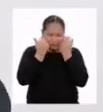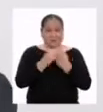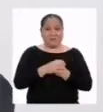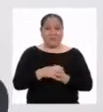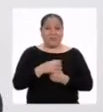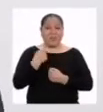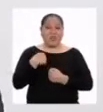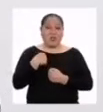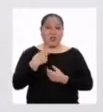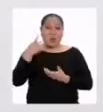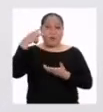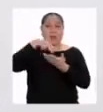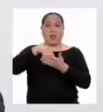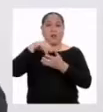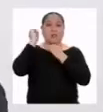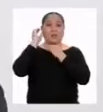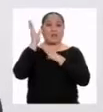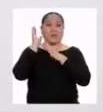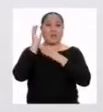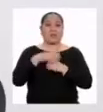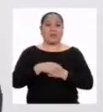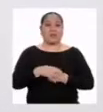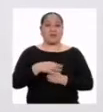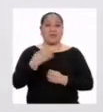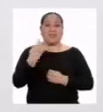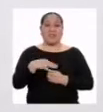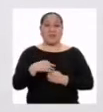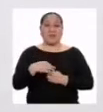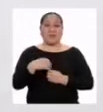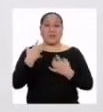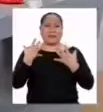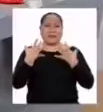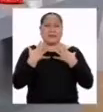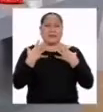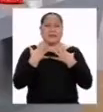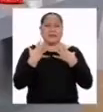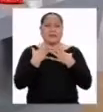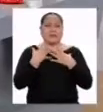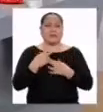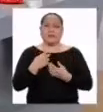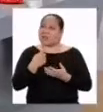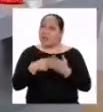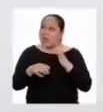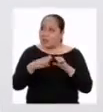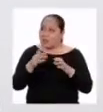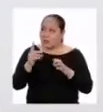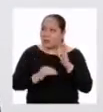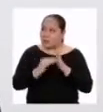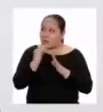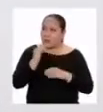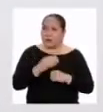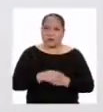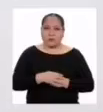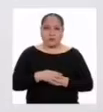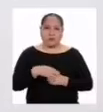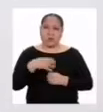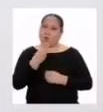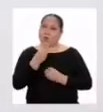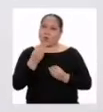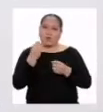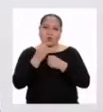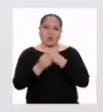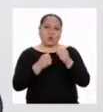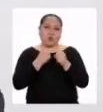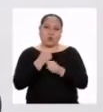que iba a exponer, me venían todos los nervios. ¿Y qué hizo para superarlo? Pasaron varios